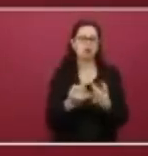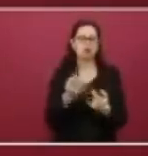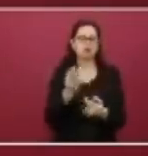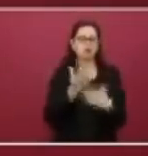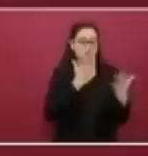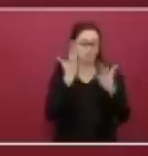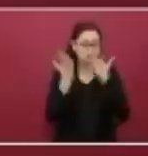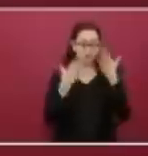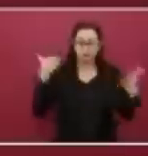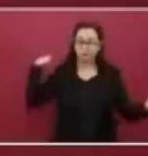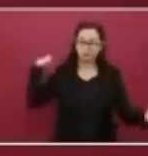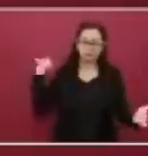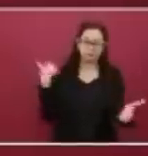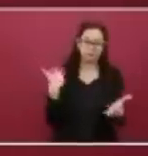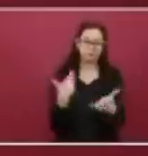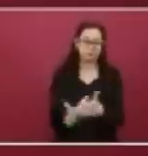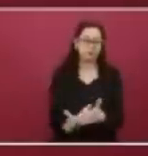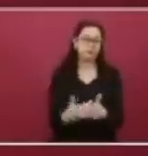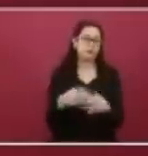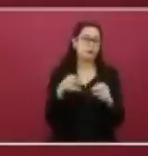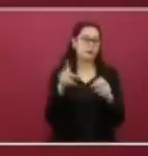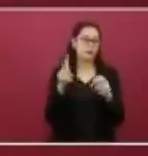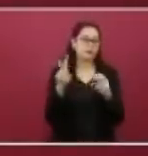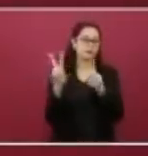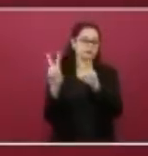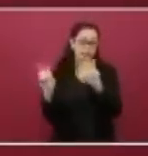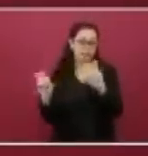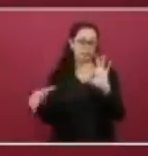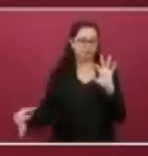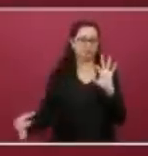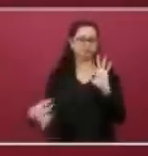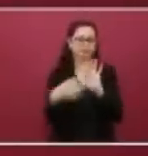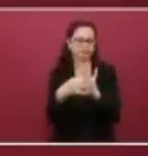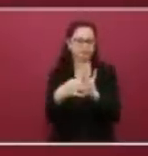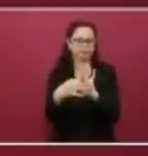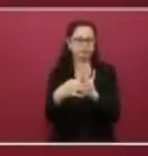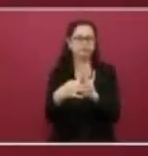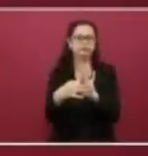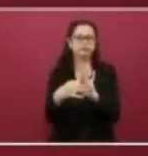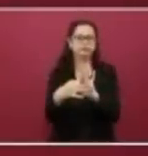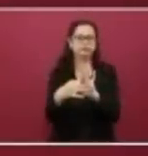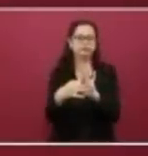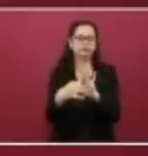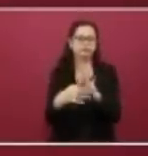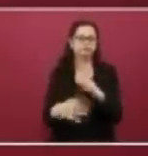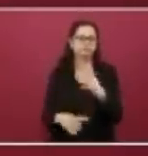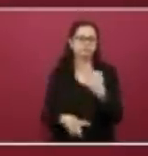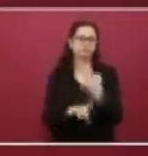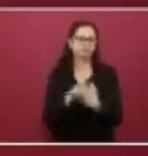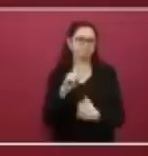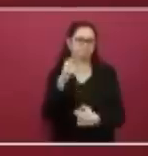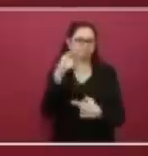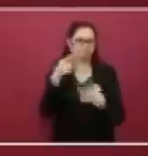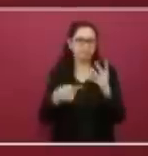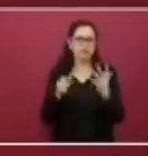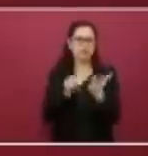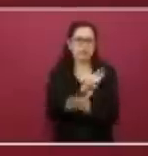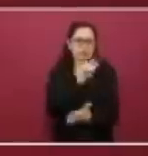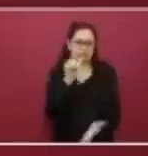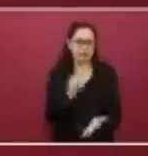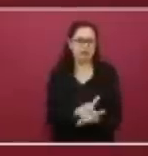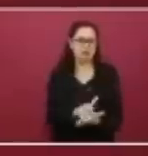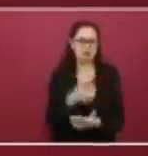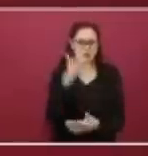relacionada con este problema y esta esta fundamentación de ley en la